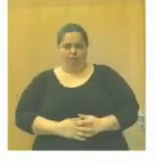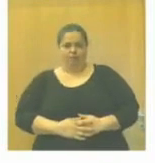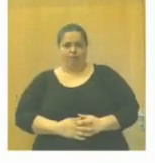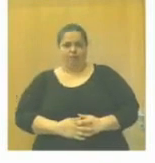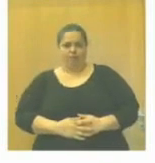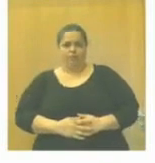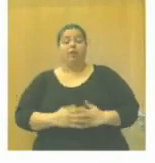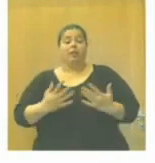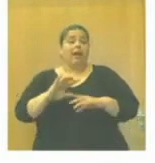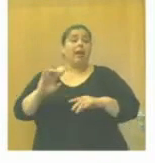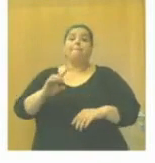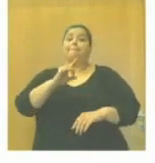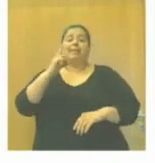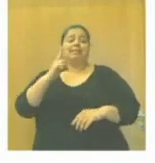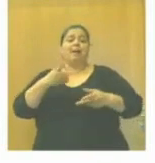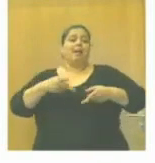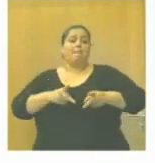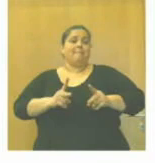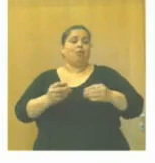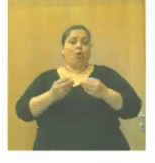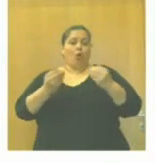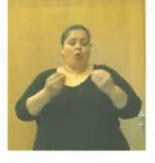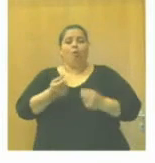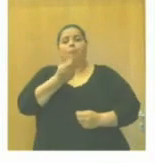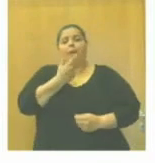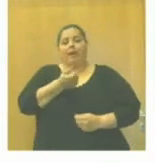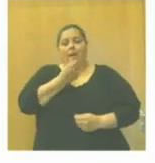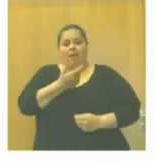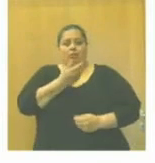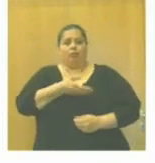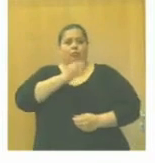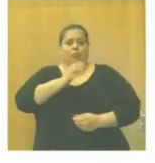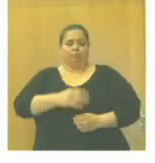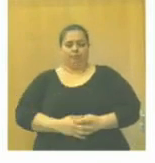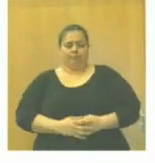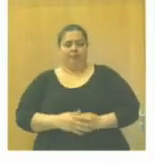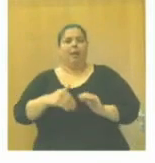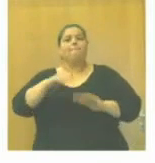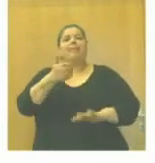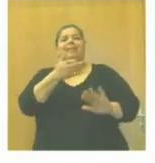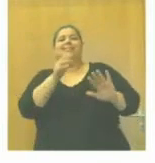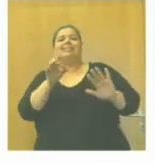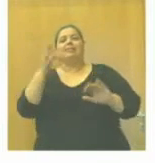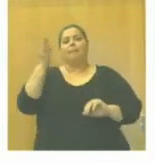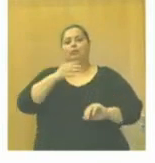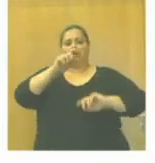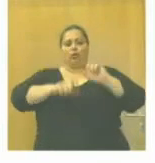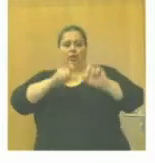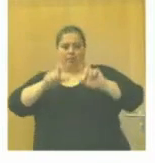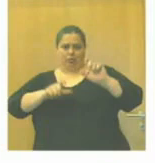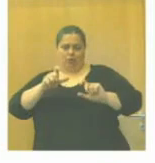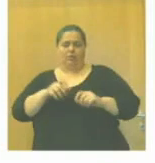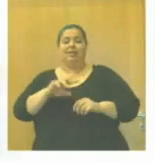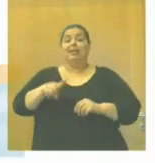Y que el principal método utilizado fue la ingesta de medicamentos, más del 60%. Y